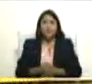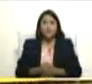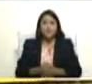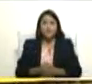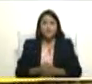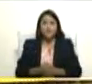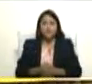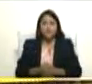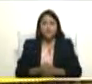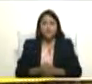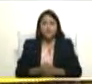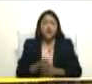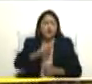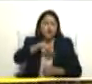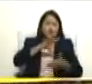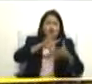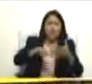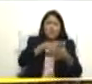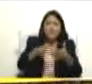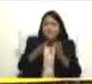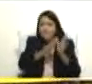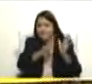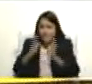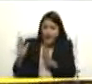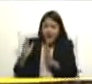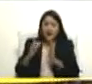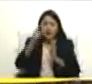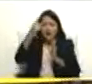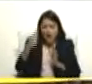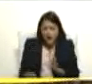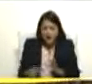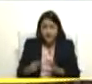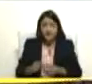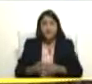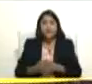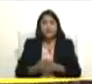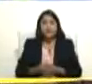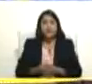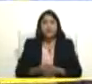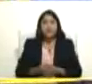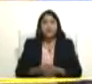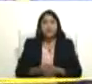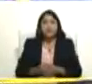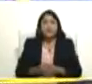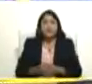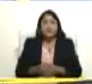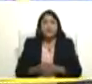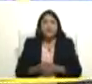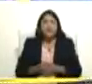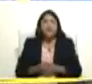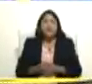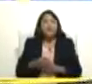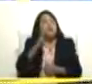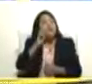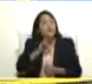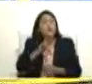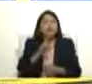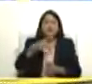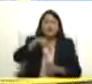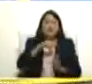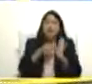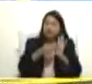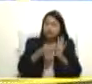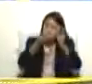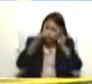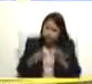Con lo cual tenemos un plan, un concepto, una visión y he